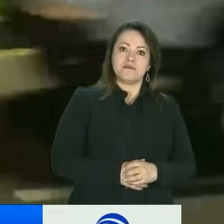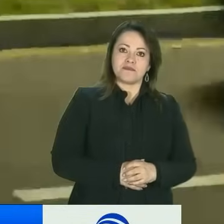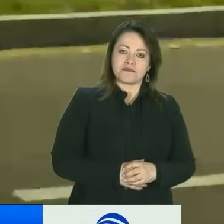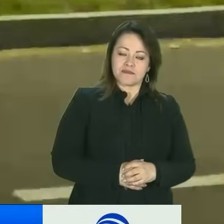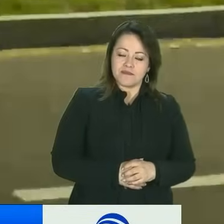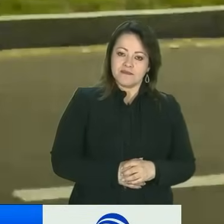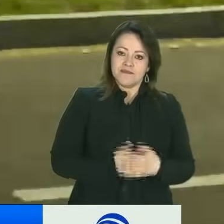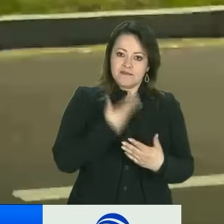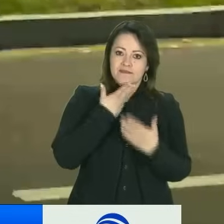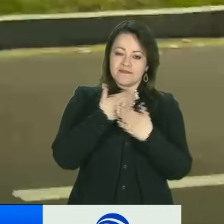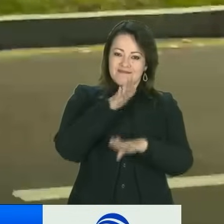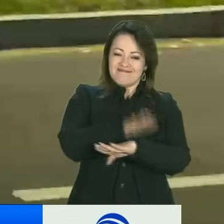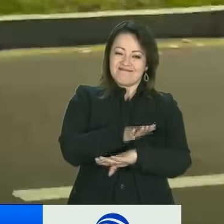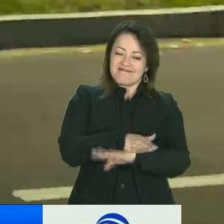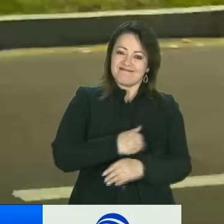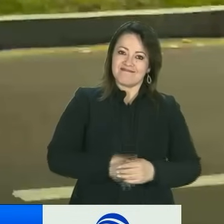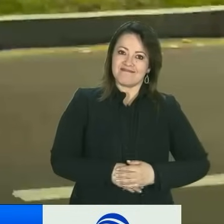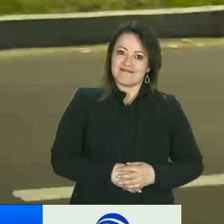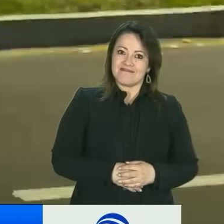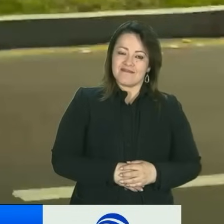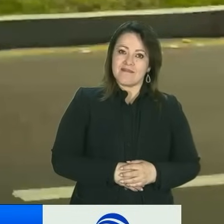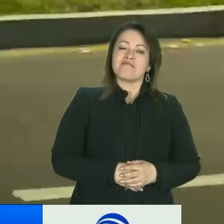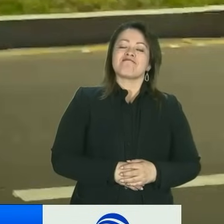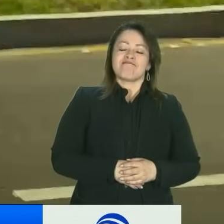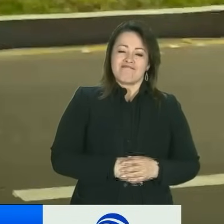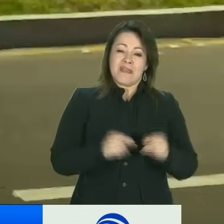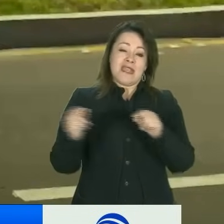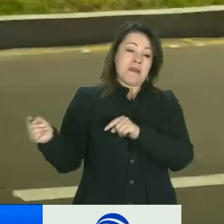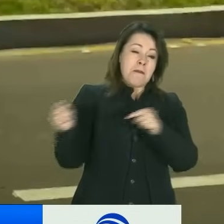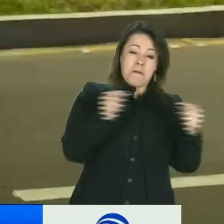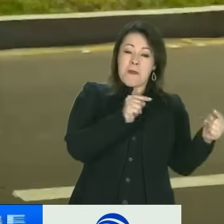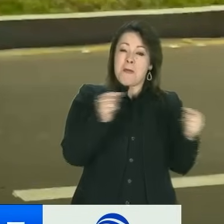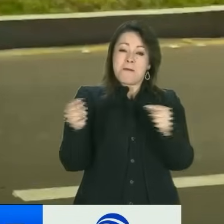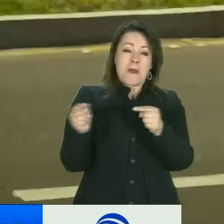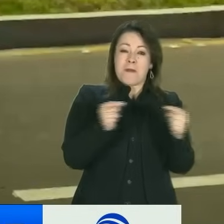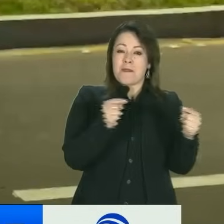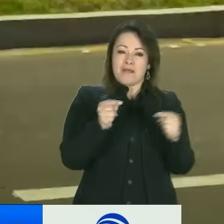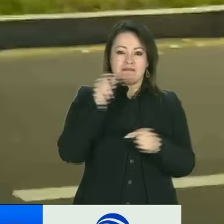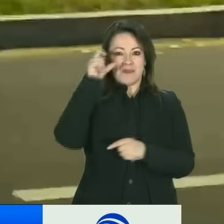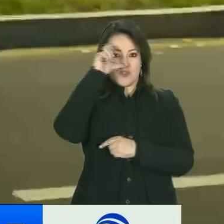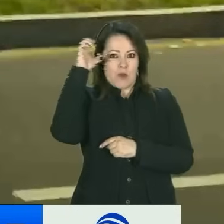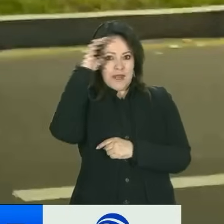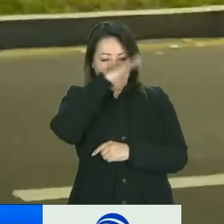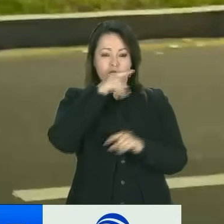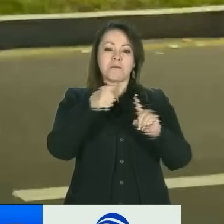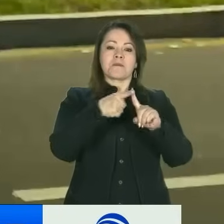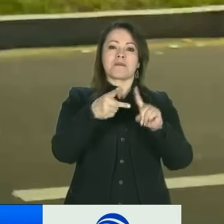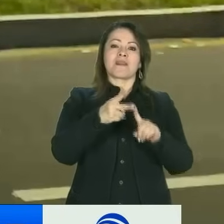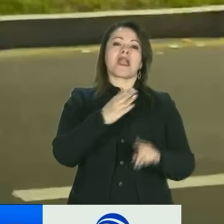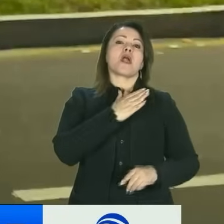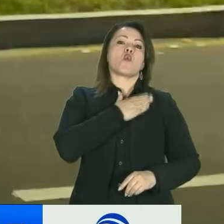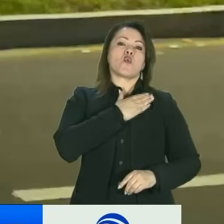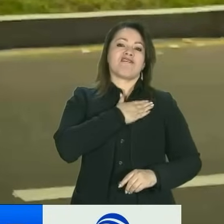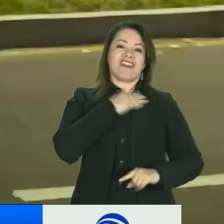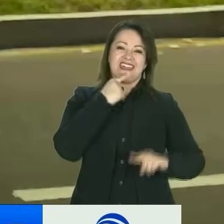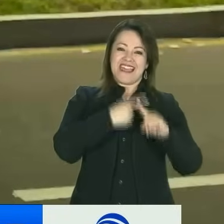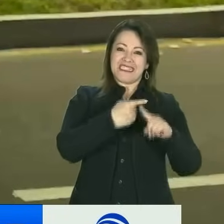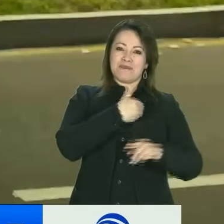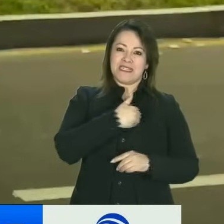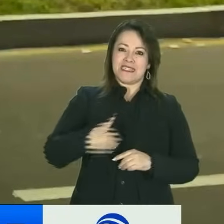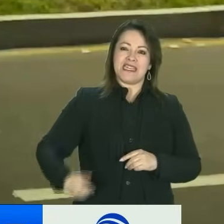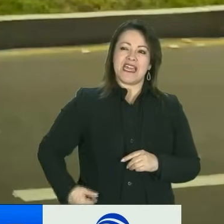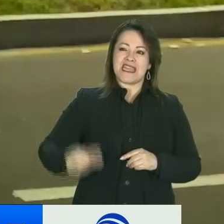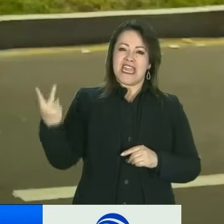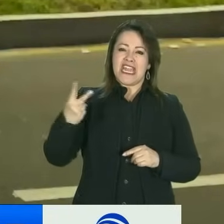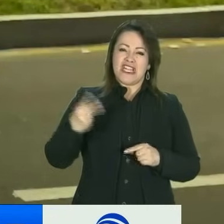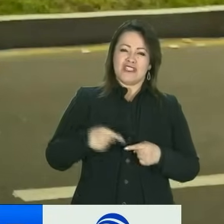Hola, ¿qué tal? Muy buenas tardes. Efectivamente, un nuevo cruce de mensajes entre el presidente Gustavo Petro y el expresidente Uribe en esta